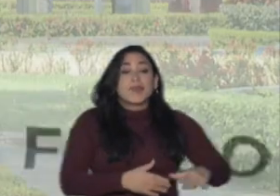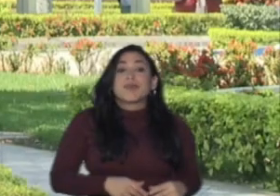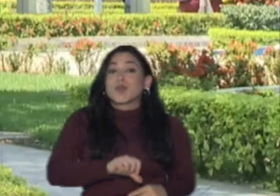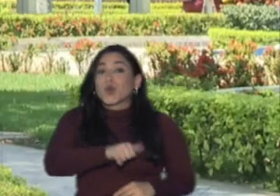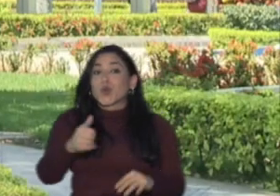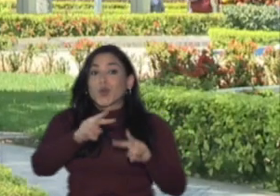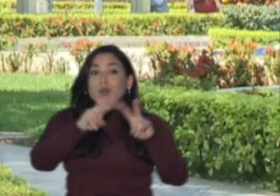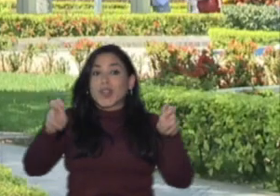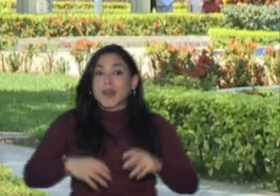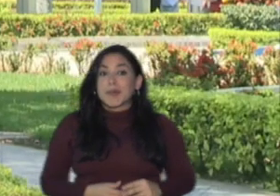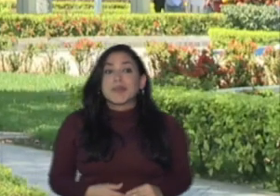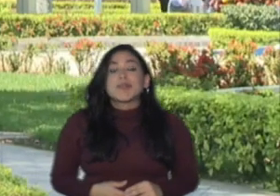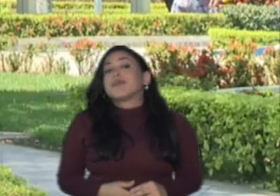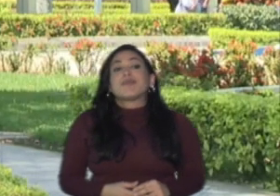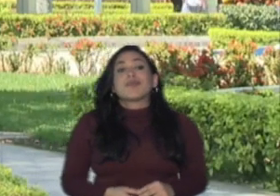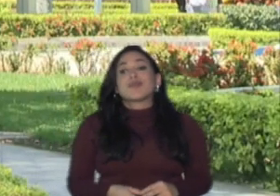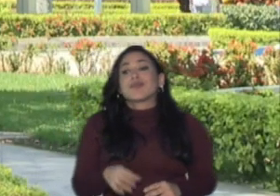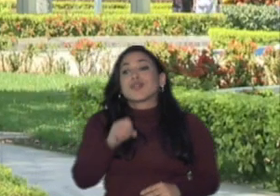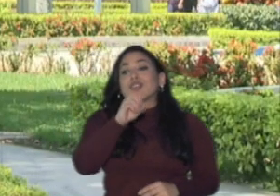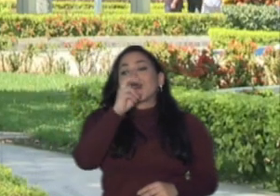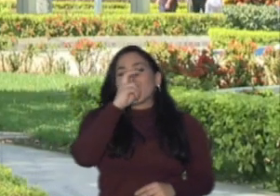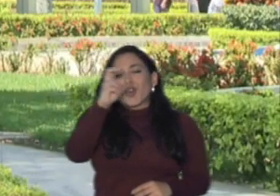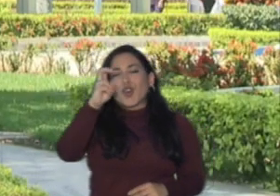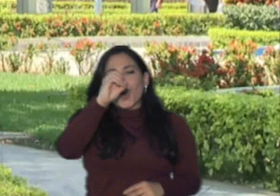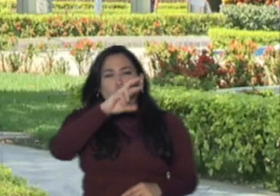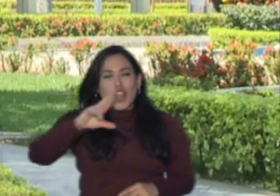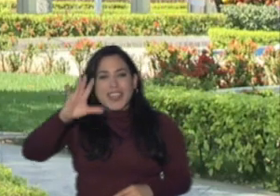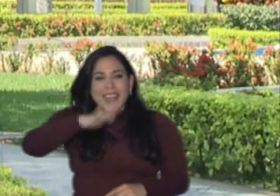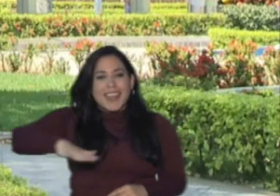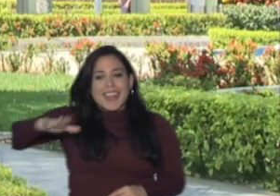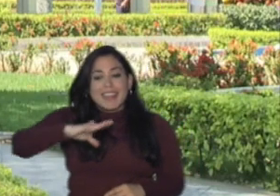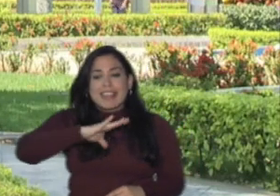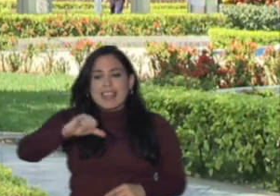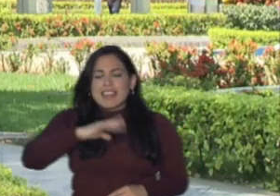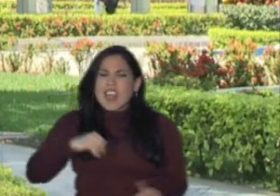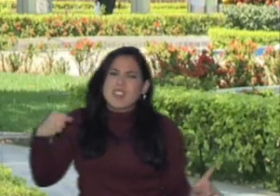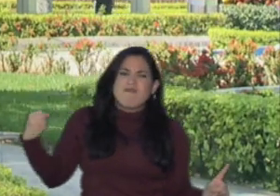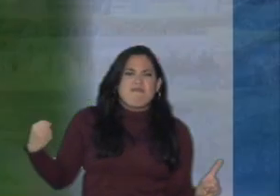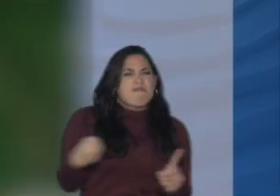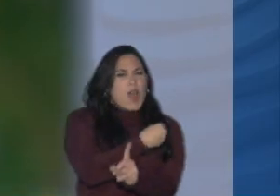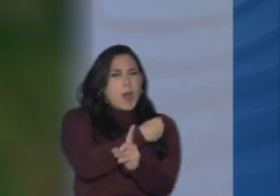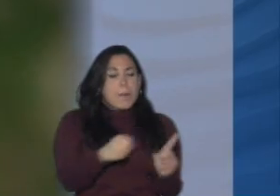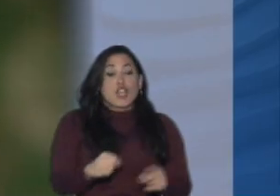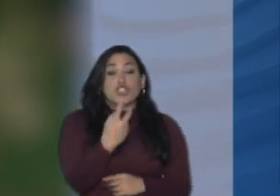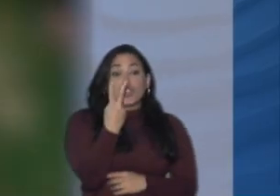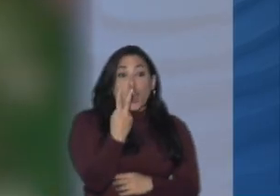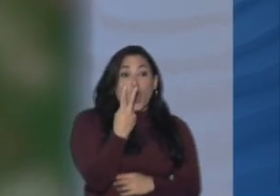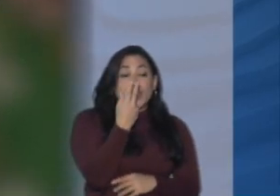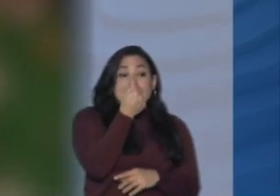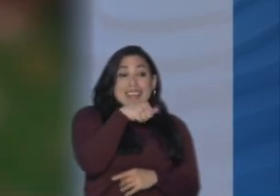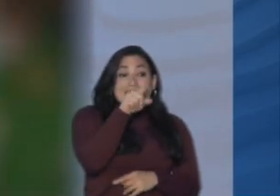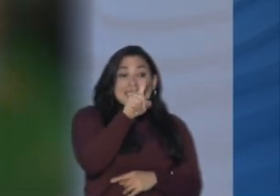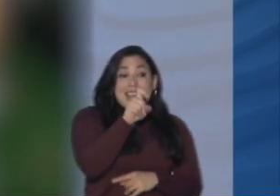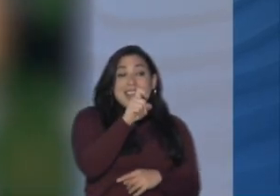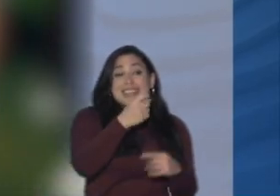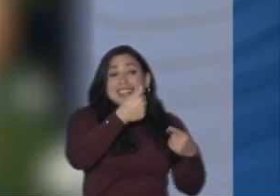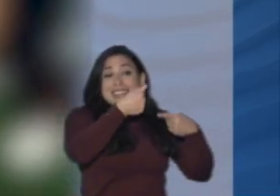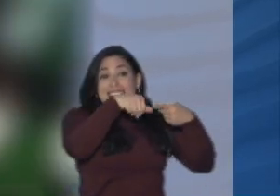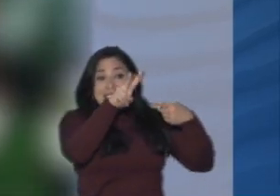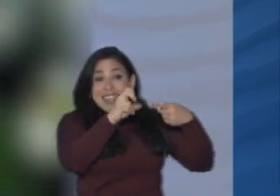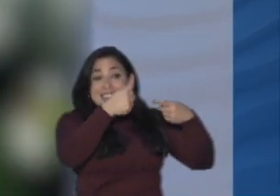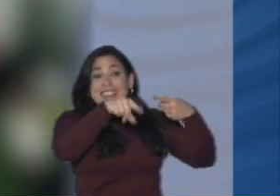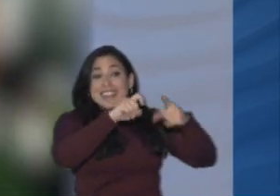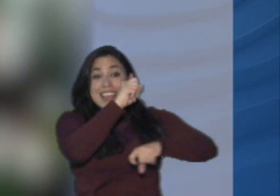cambiamos de tema porque en el nororiente de Cali la comunidad golpeó e increpó a dos menores de 16 y 17